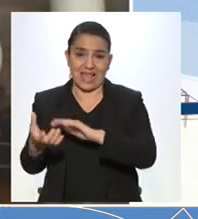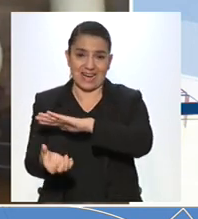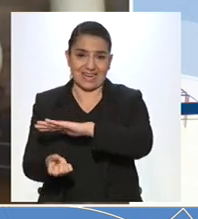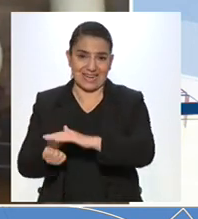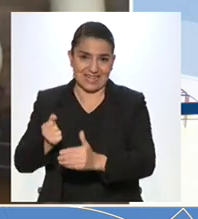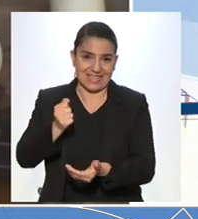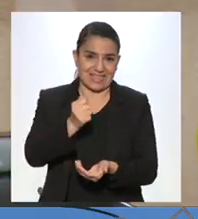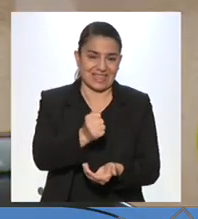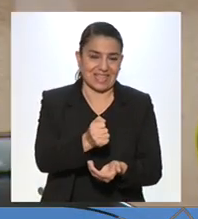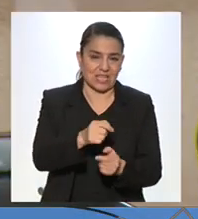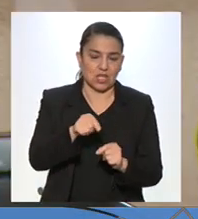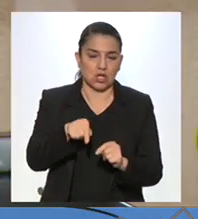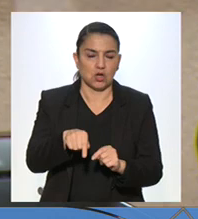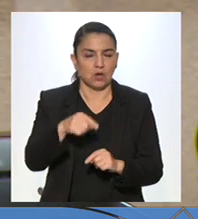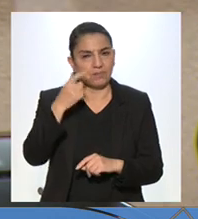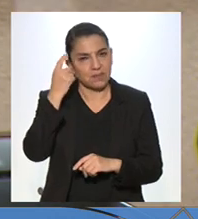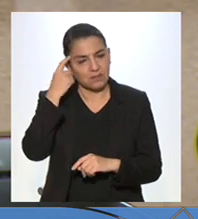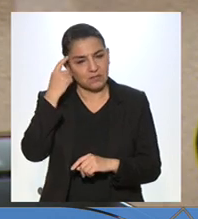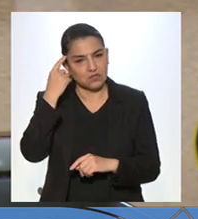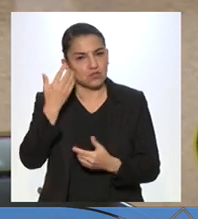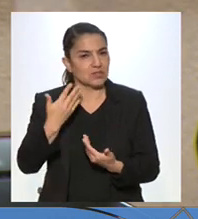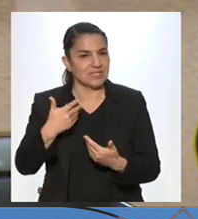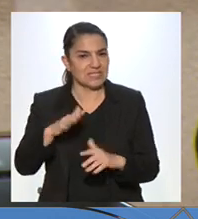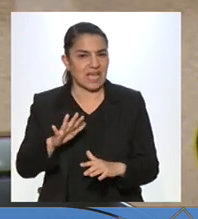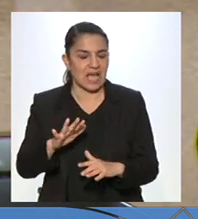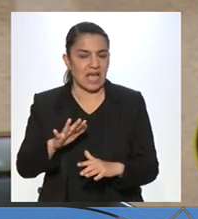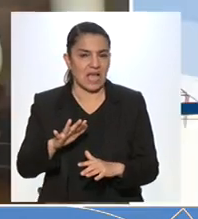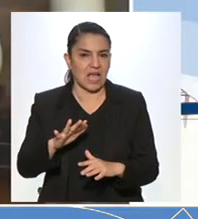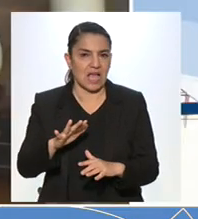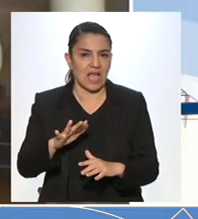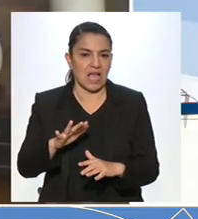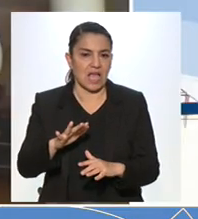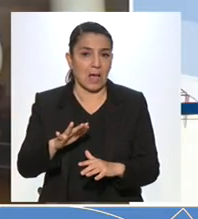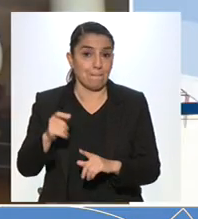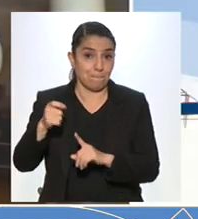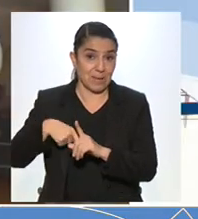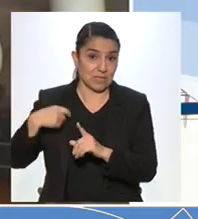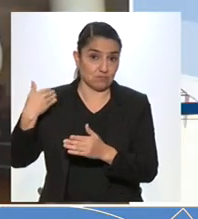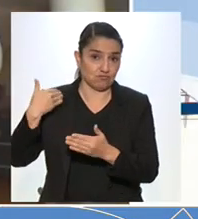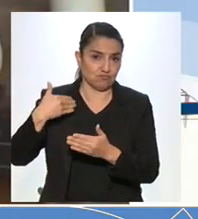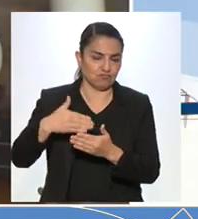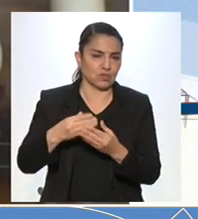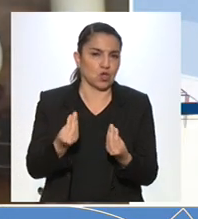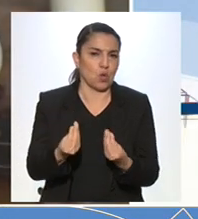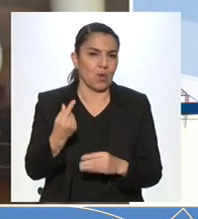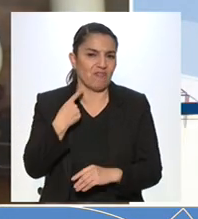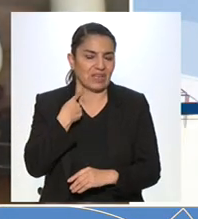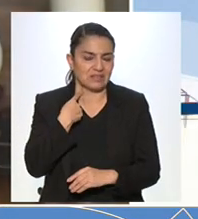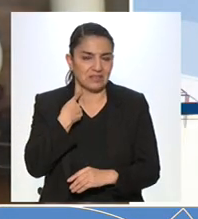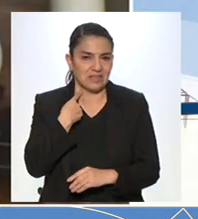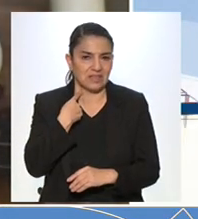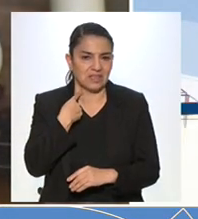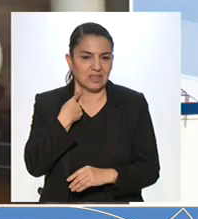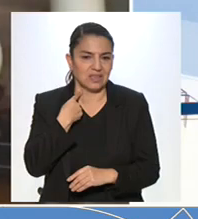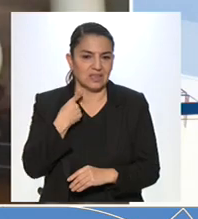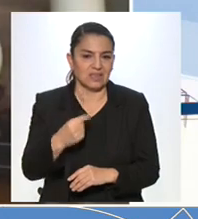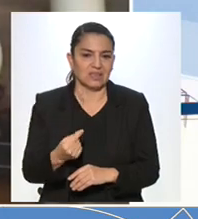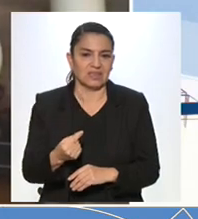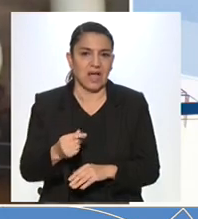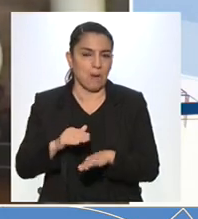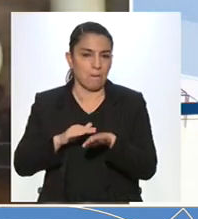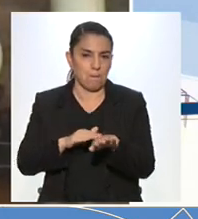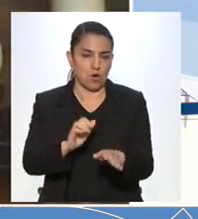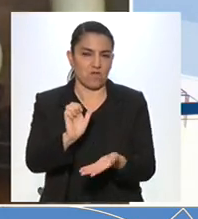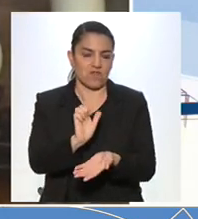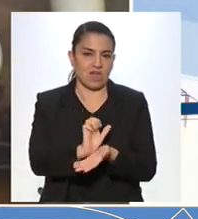Creo que se ha ido internalizando desde hace ya un par de meses el impacto que tiene el aporte y el apoyo fiscal a